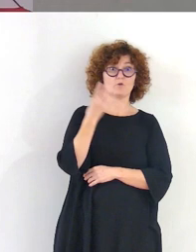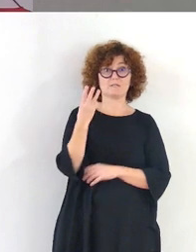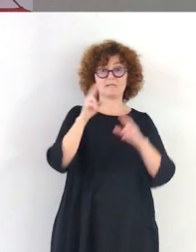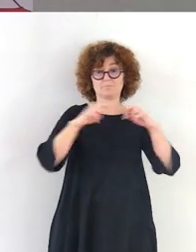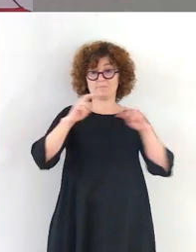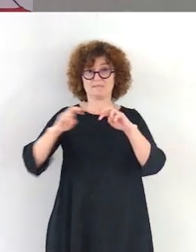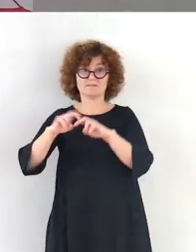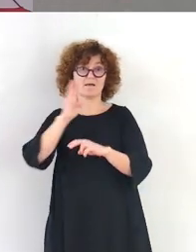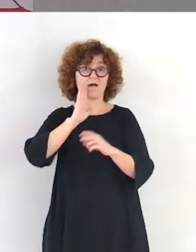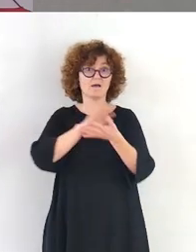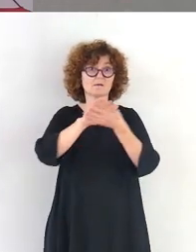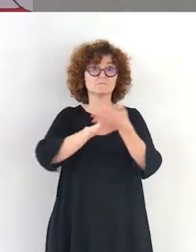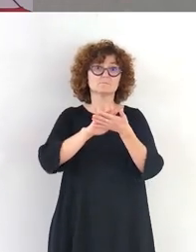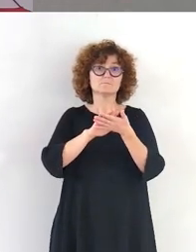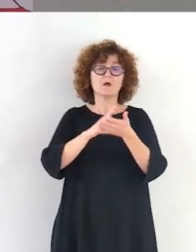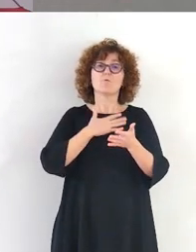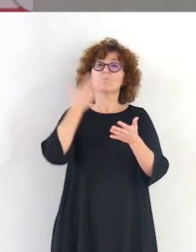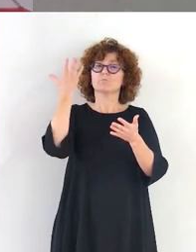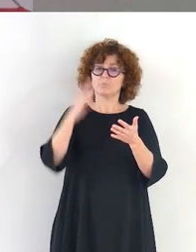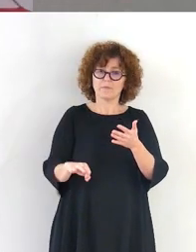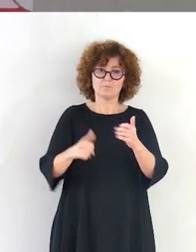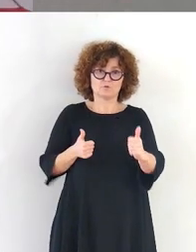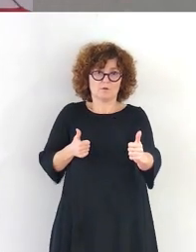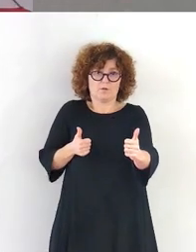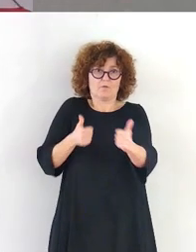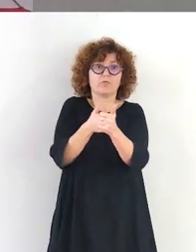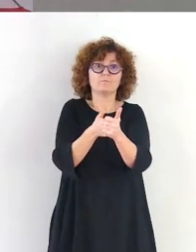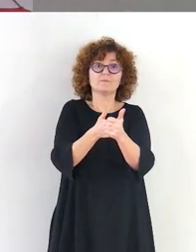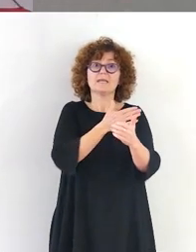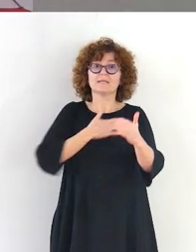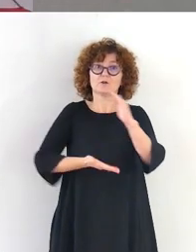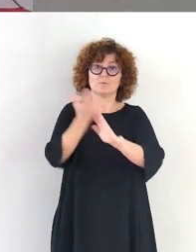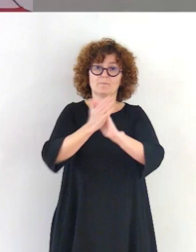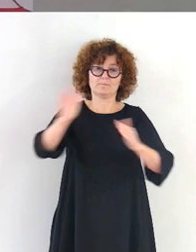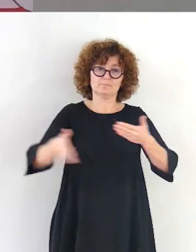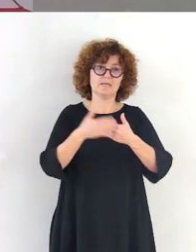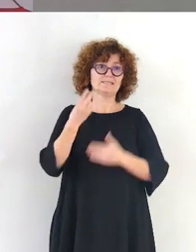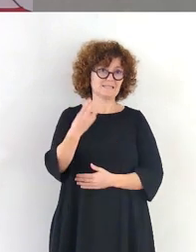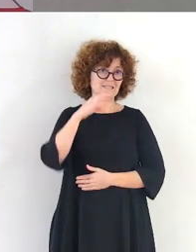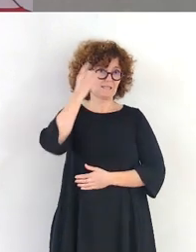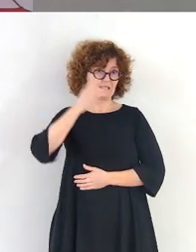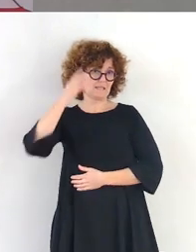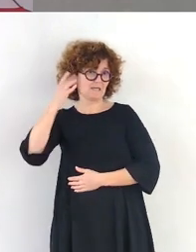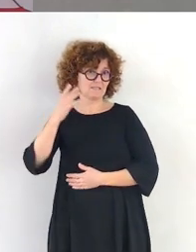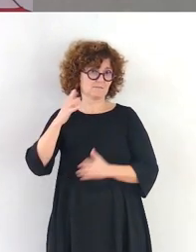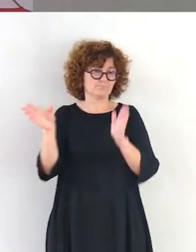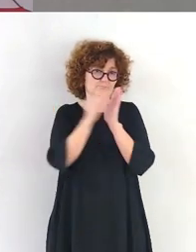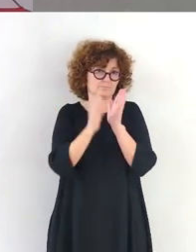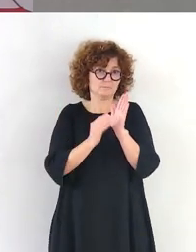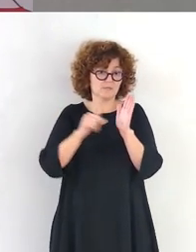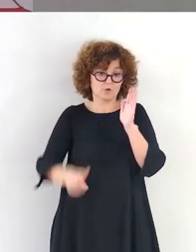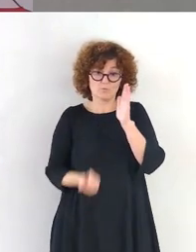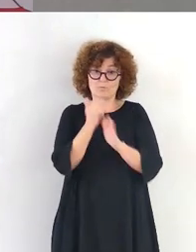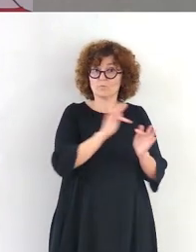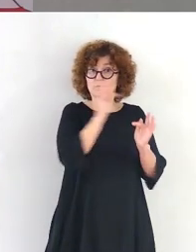el día de hoy eh consigamos acortar esas esas brechas quiero cerrar eh con tres ideas recogidas que se han comentado en esta